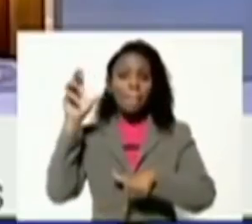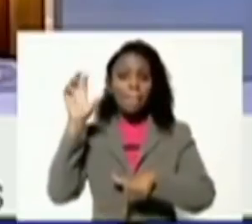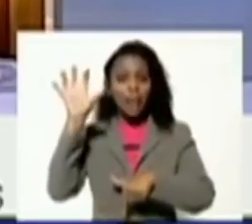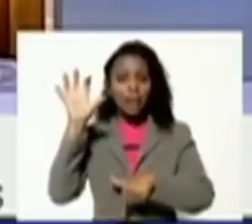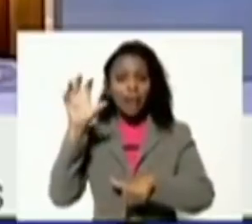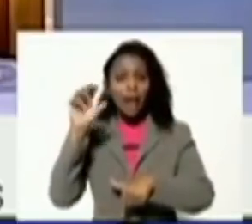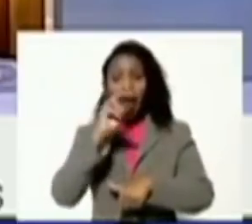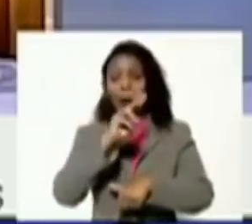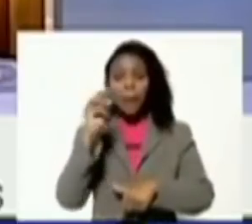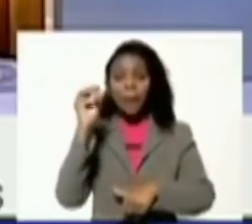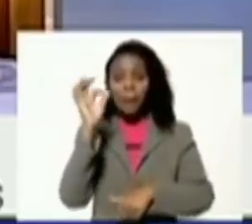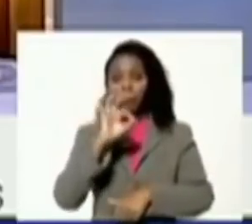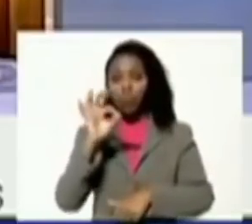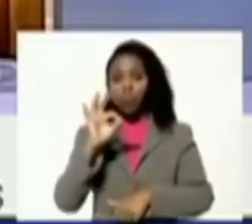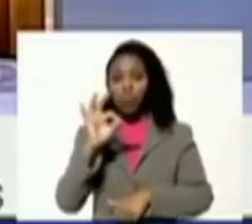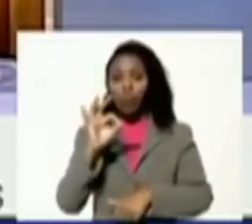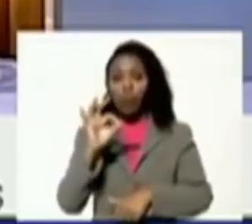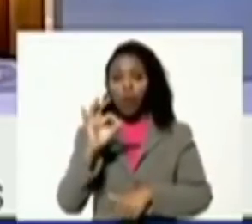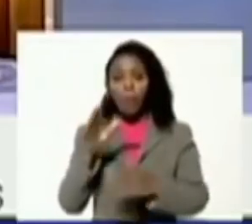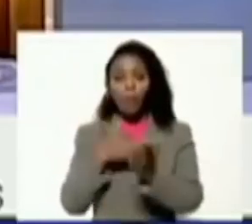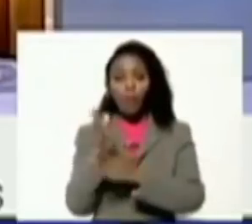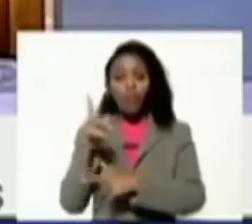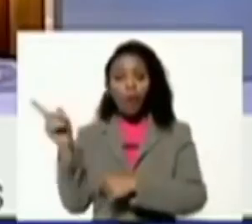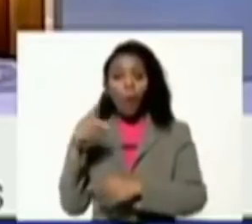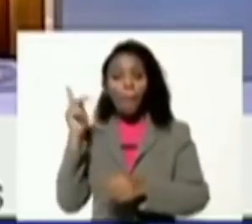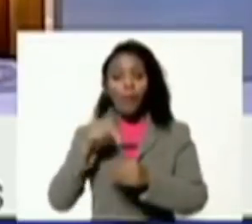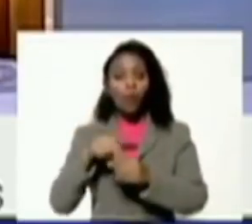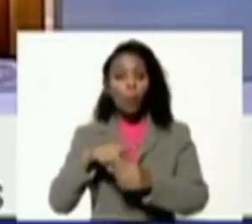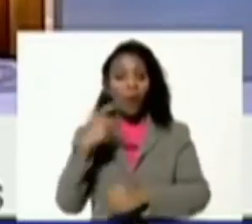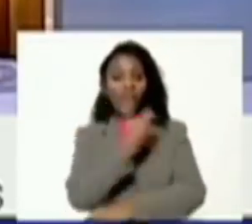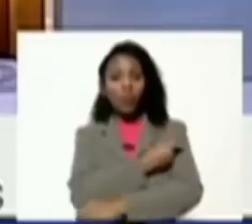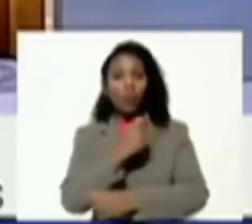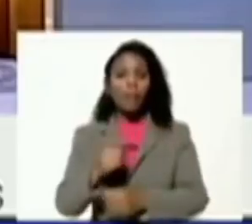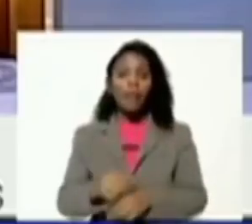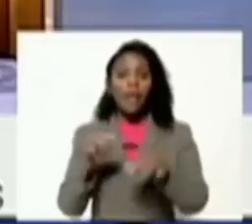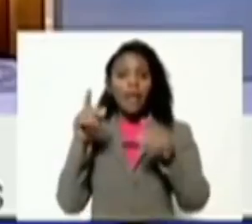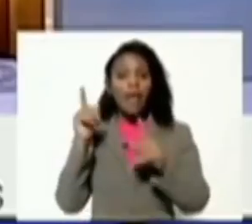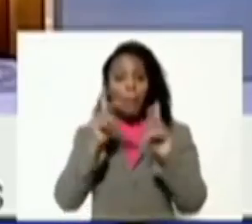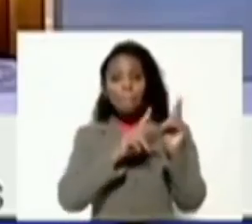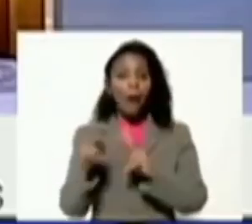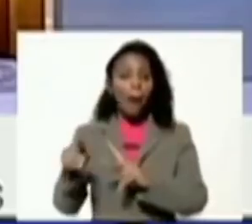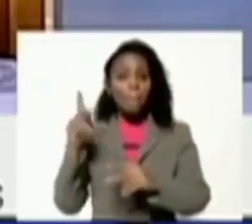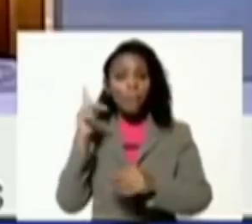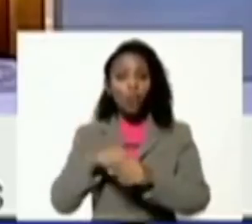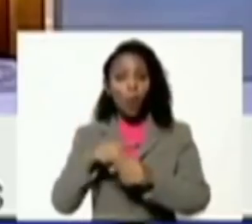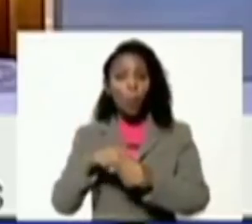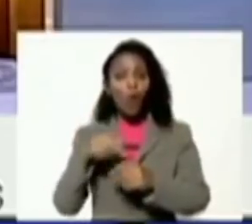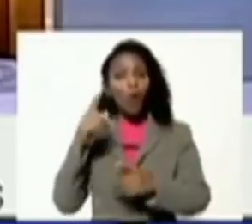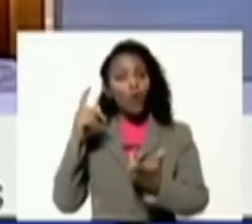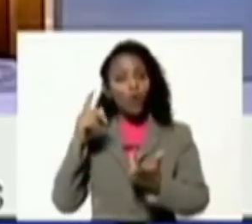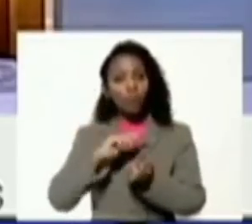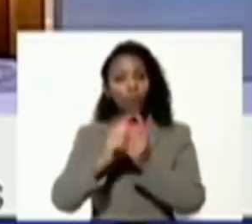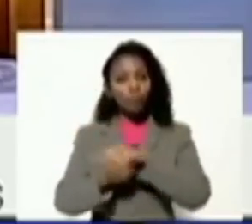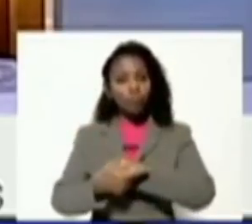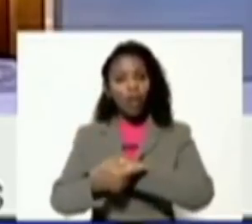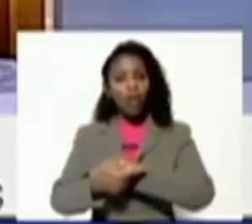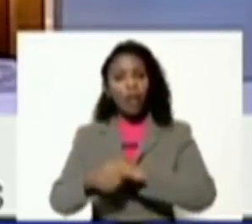el 20%. Y por la vía de petróleo por vacuna. Y con el plan petróleo por vacuna garantizaremos